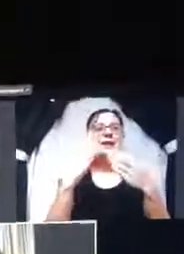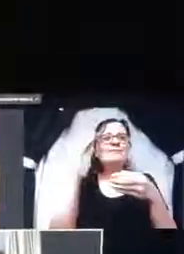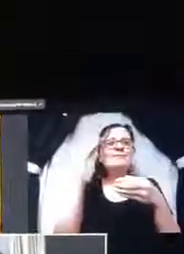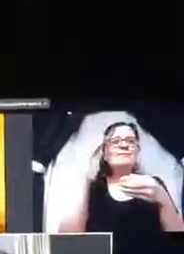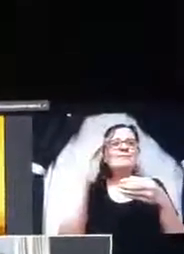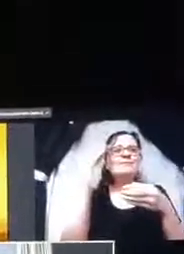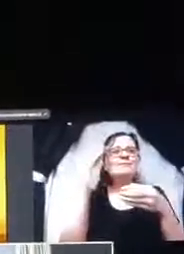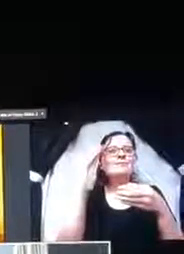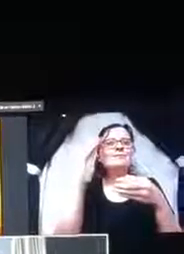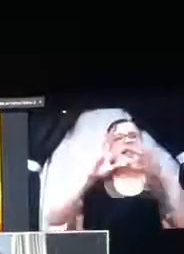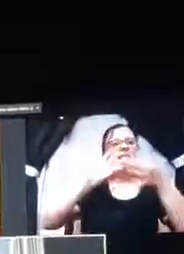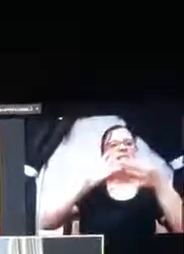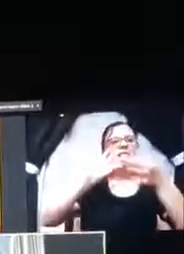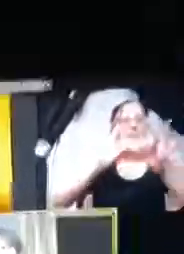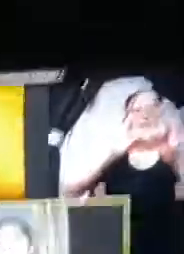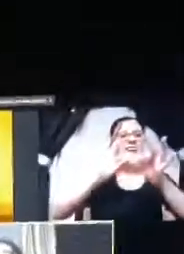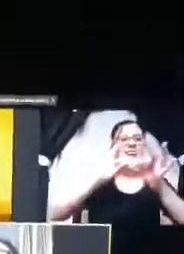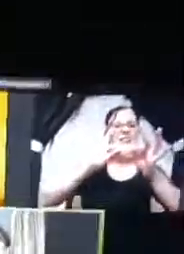nuestra intérprete,